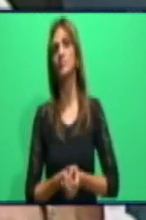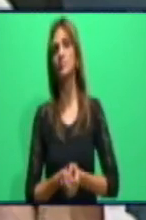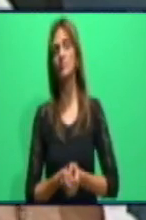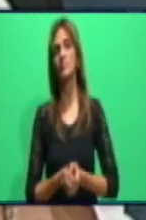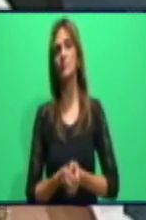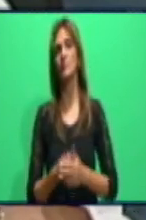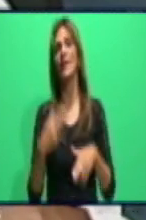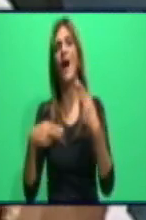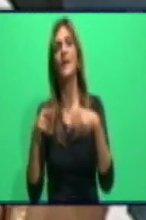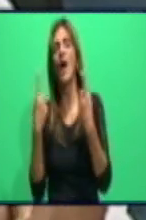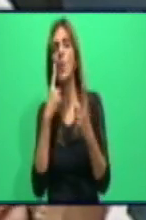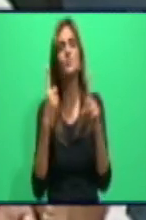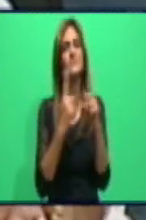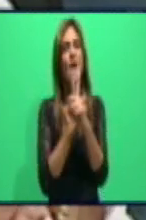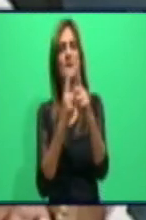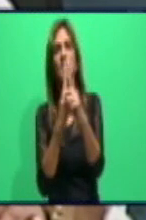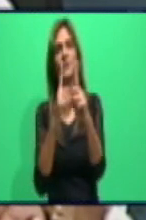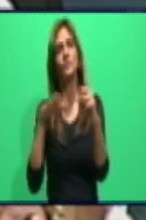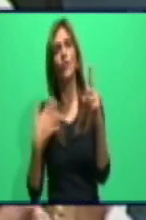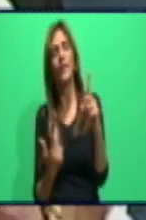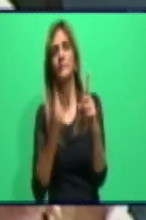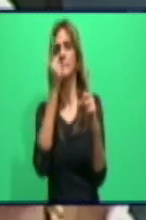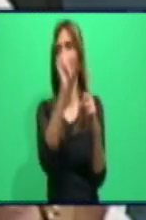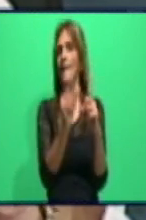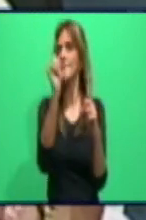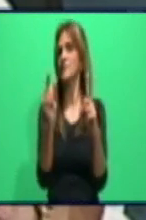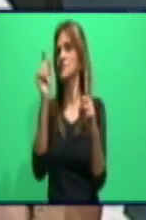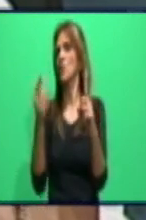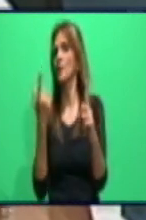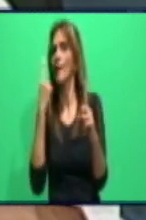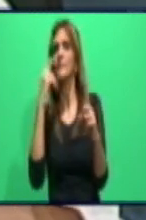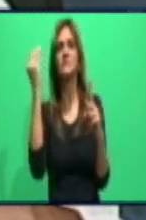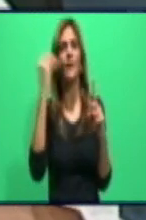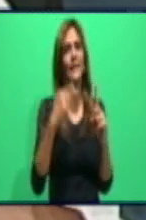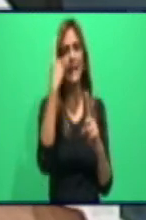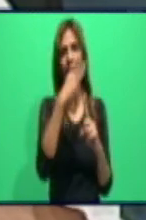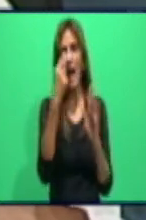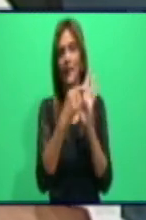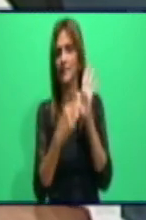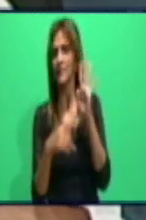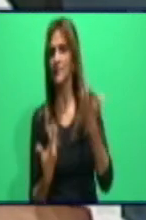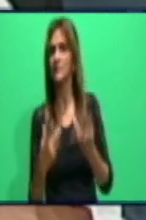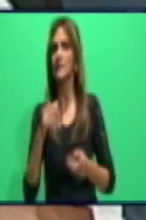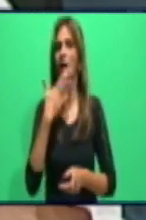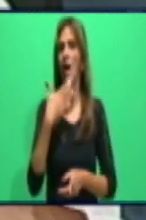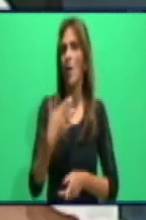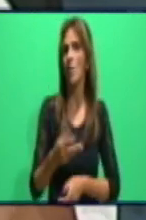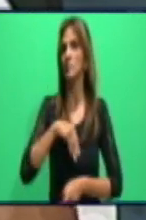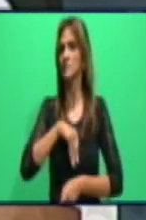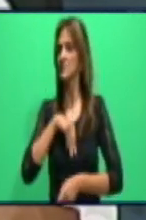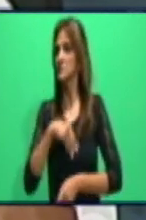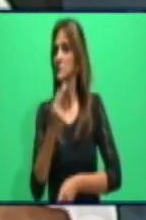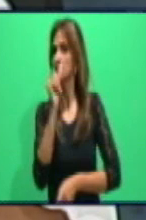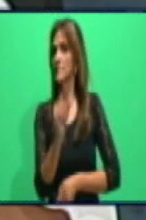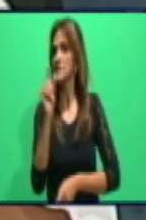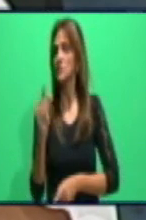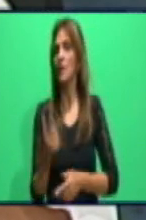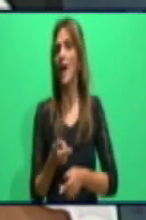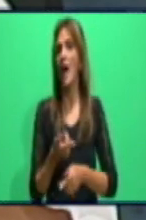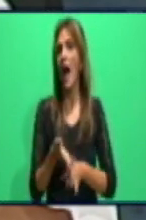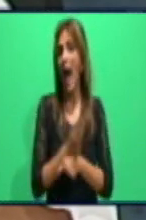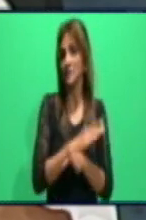este candidato vacunal hasta el momento y antes de salir para acá revisamos de los pacientes vacunados no a la hora de